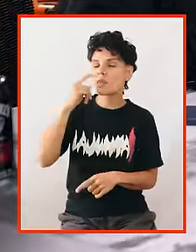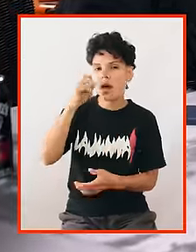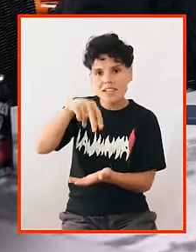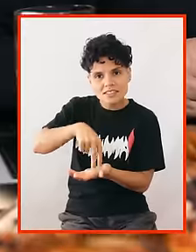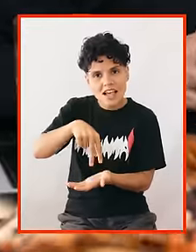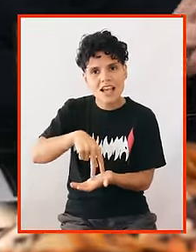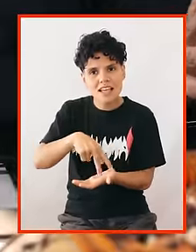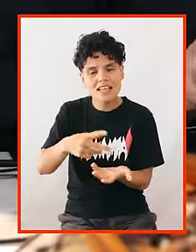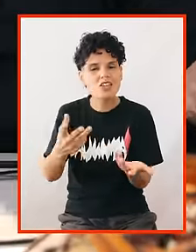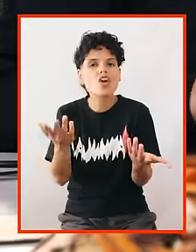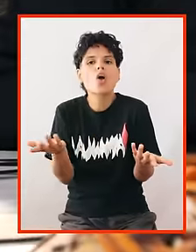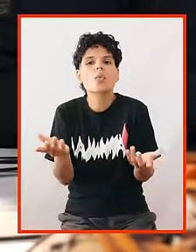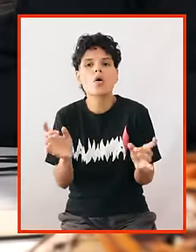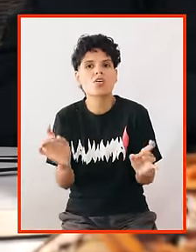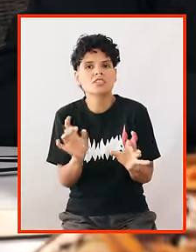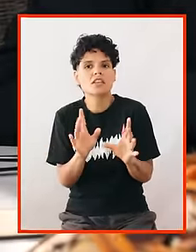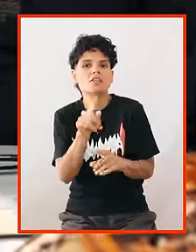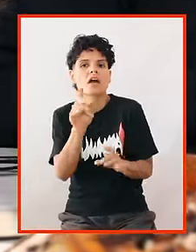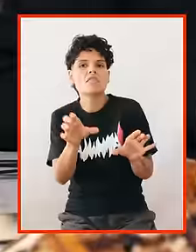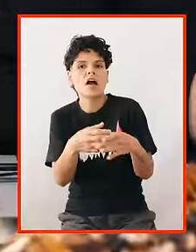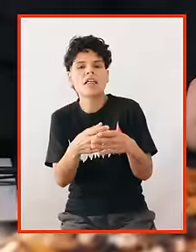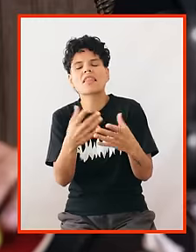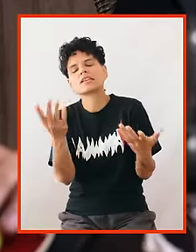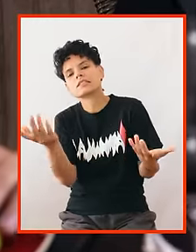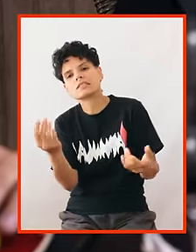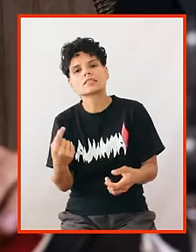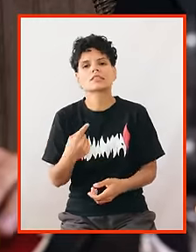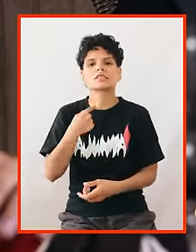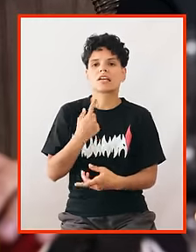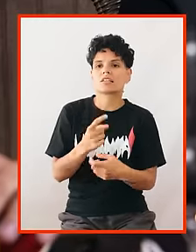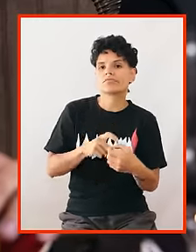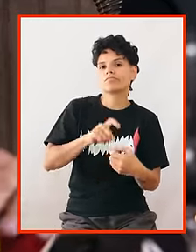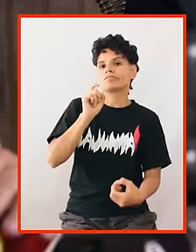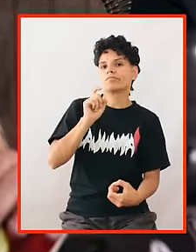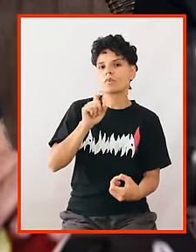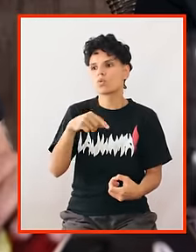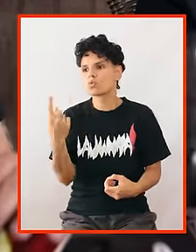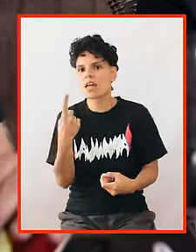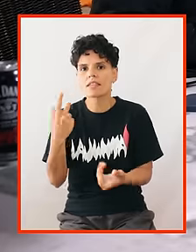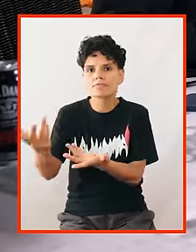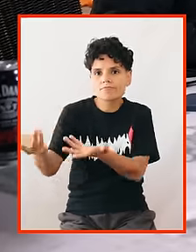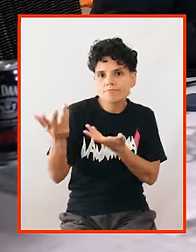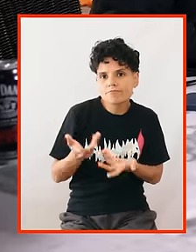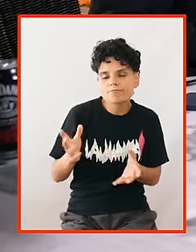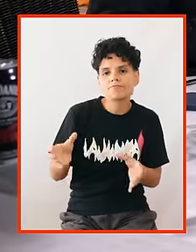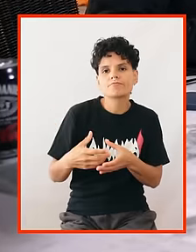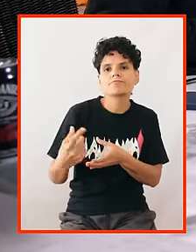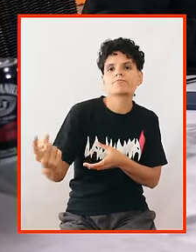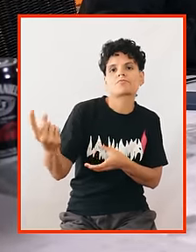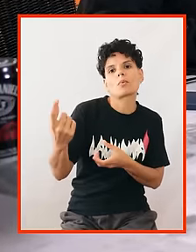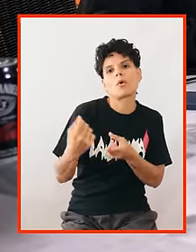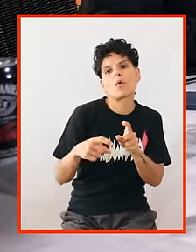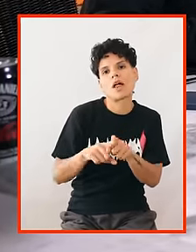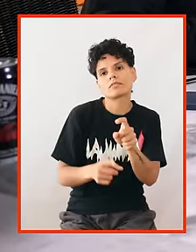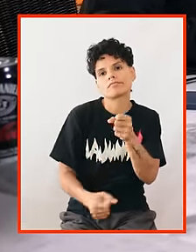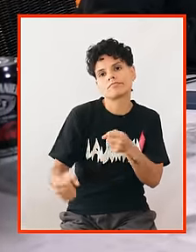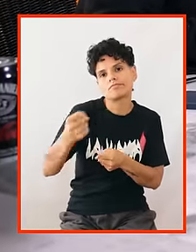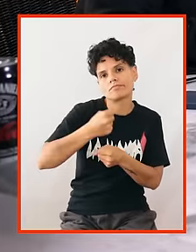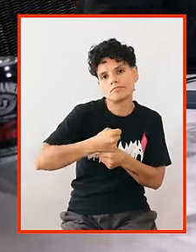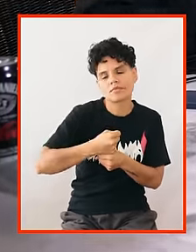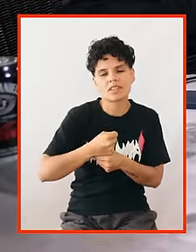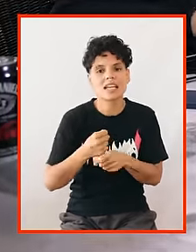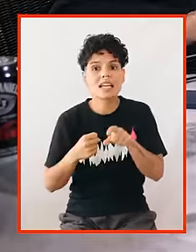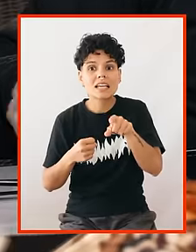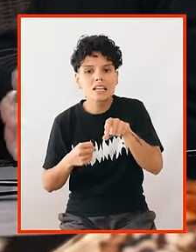las coincidencias, ¿no? Una banda que no va, ustedes que pegan ahí. Sí. Y todo eso. ¿Y cómo llega el primer contrato, la primera grabación? ¿Qué se fijan